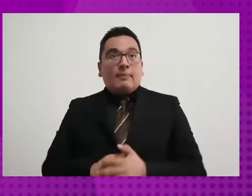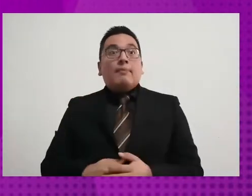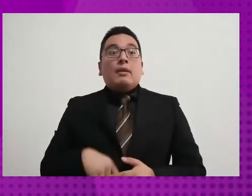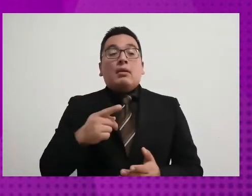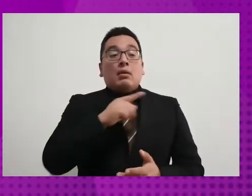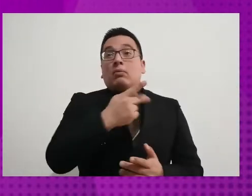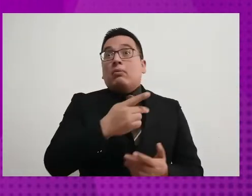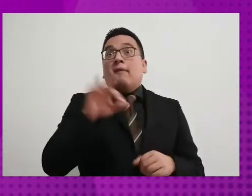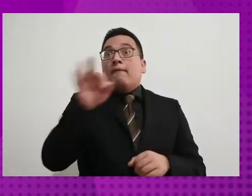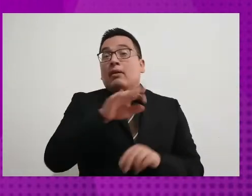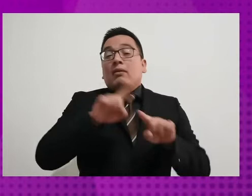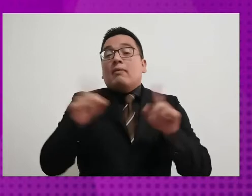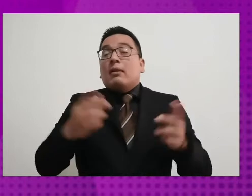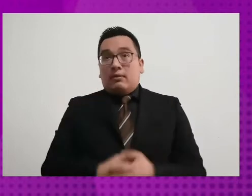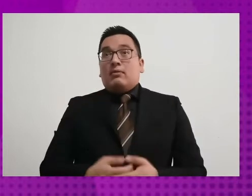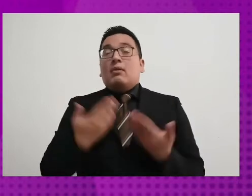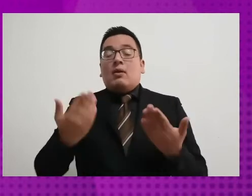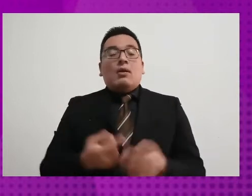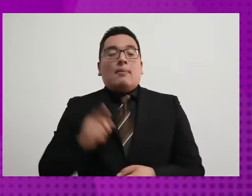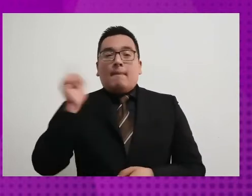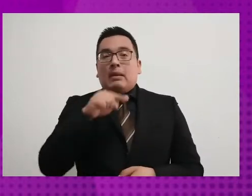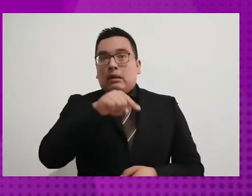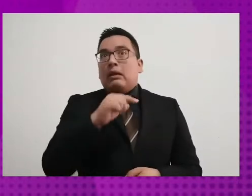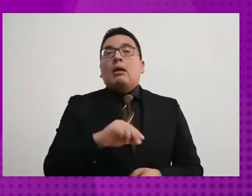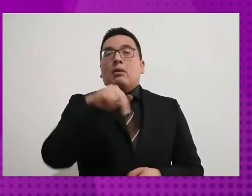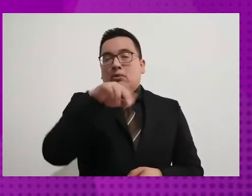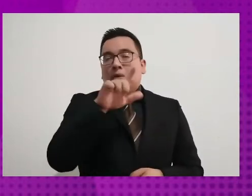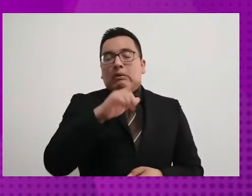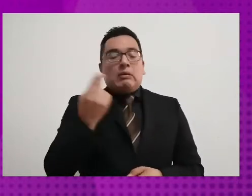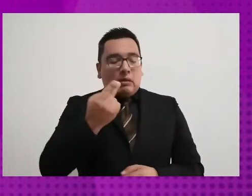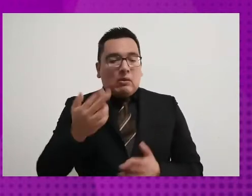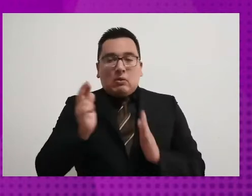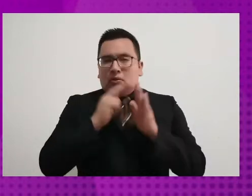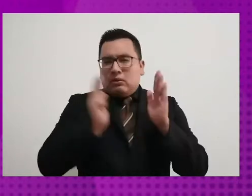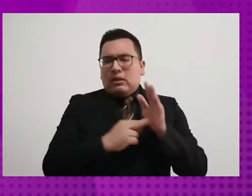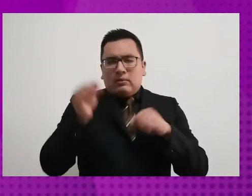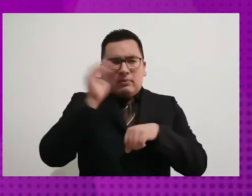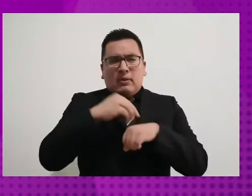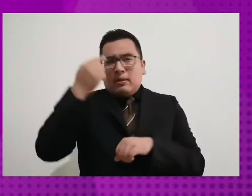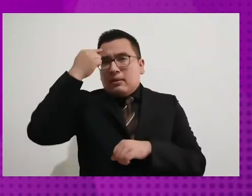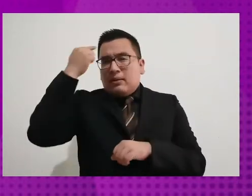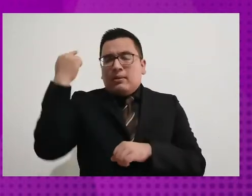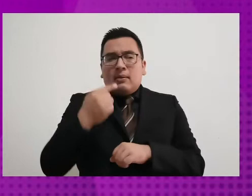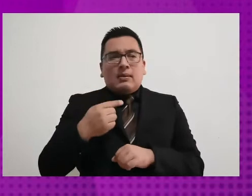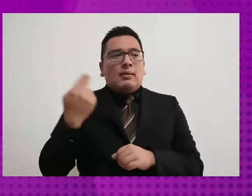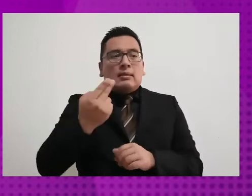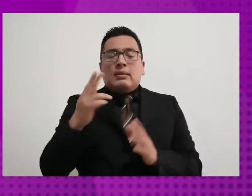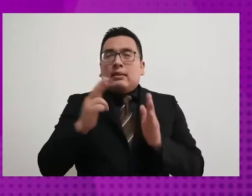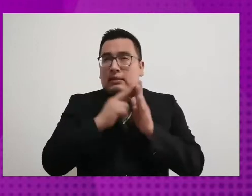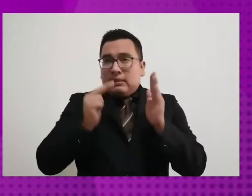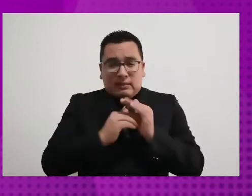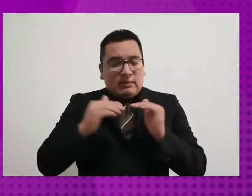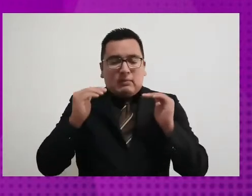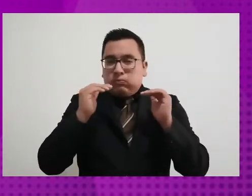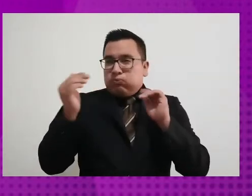adecuado, mandata al OPLE de la entidad federativa de Nuevo León a crear una serie de lineamientos que establezcan estos